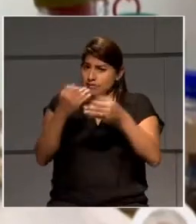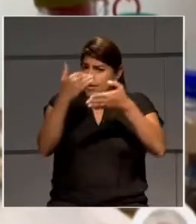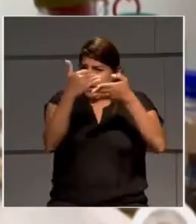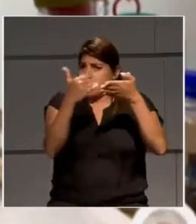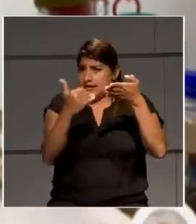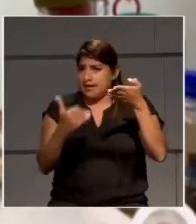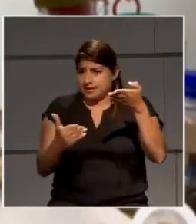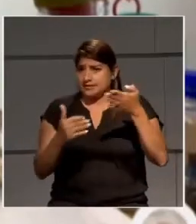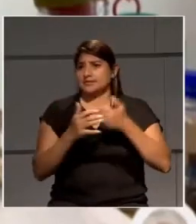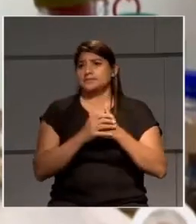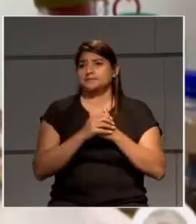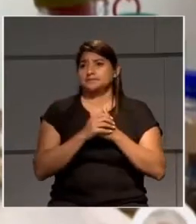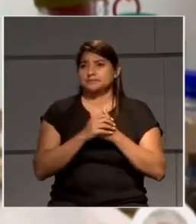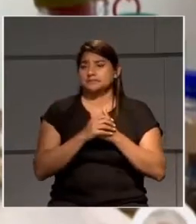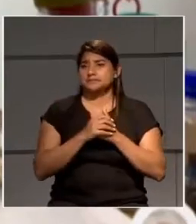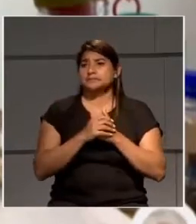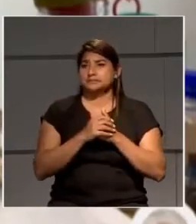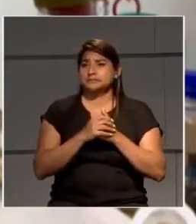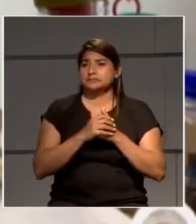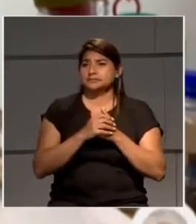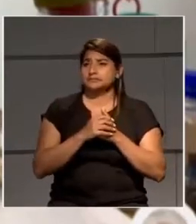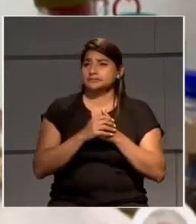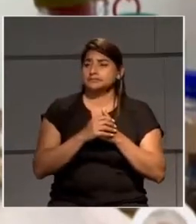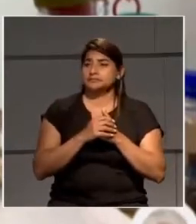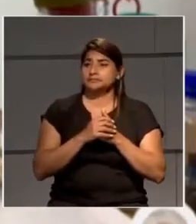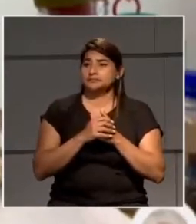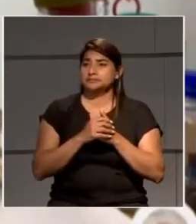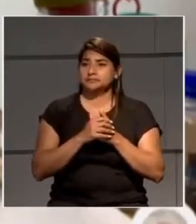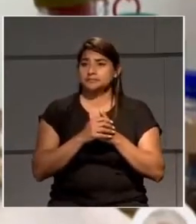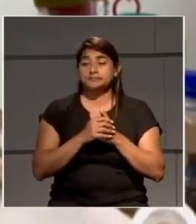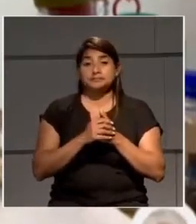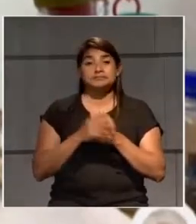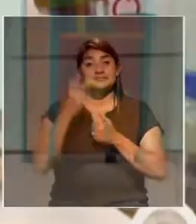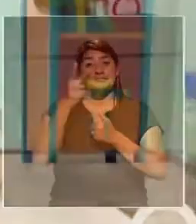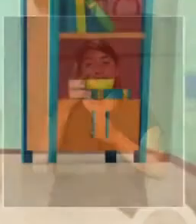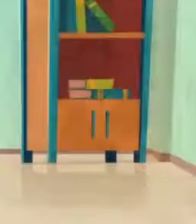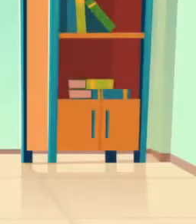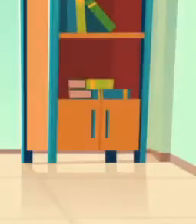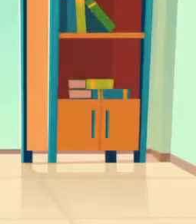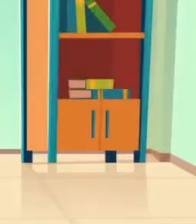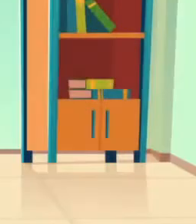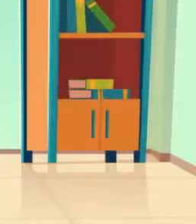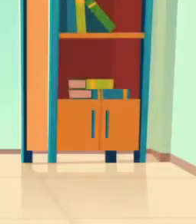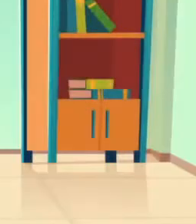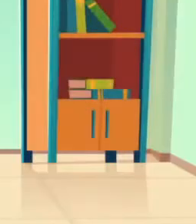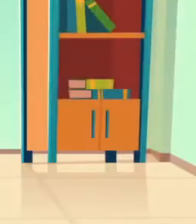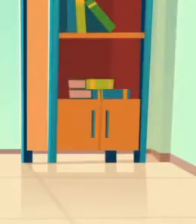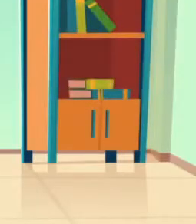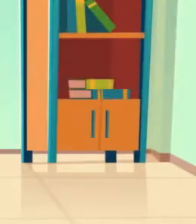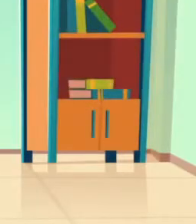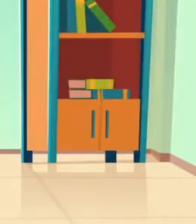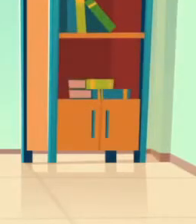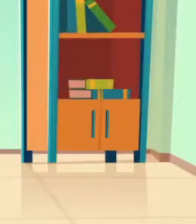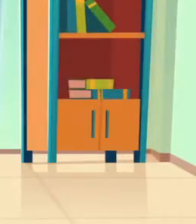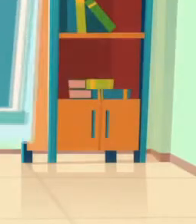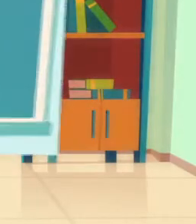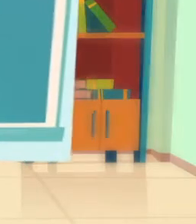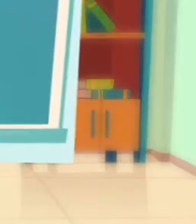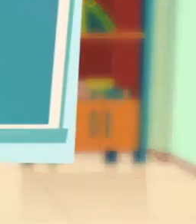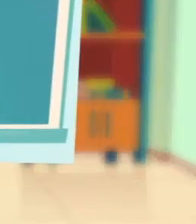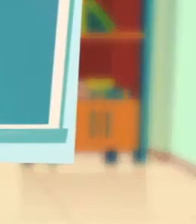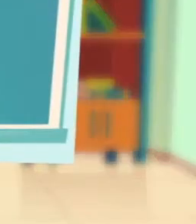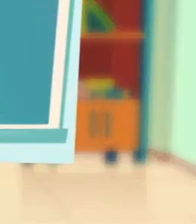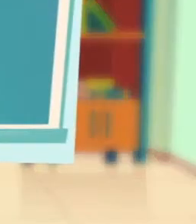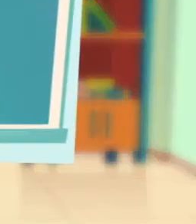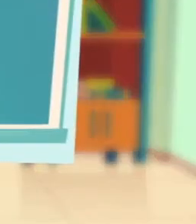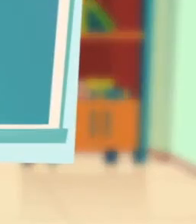lista. A ver, ¡ay, revisamos la lista! Bueno, ¿les parece si vamos a ver la pantalla de los materiales y así podemos recibirlo?